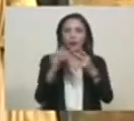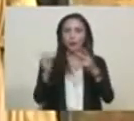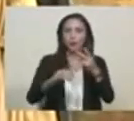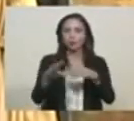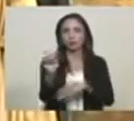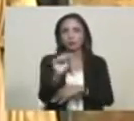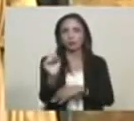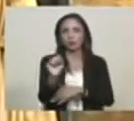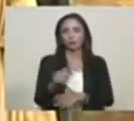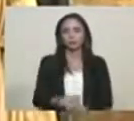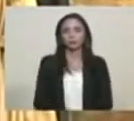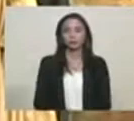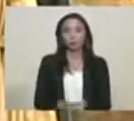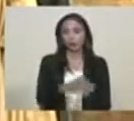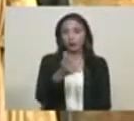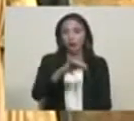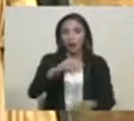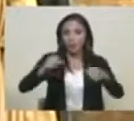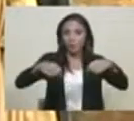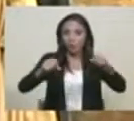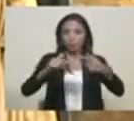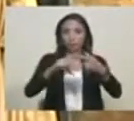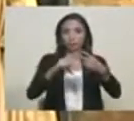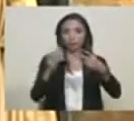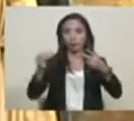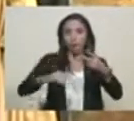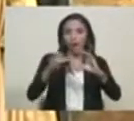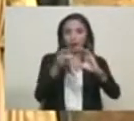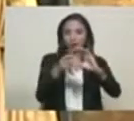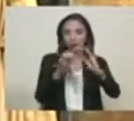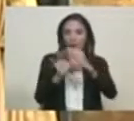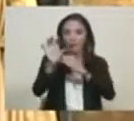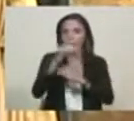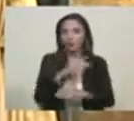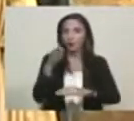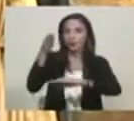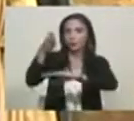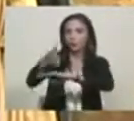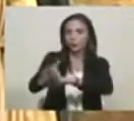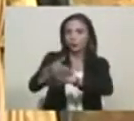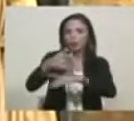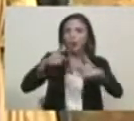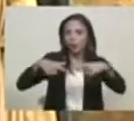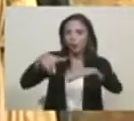tengo mi moto tengo mi carné de la patria llegó a la gasolinería